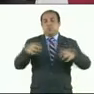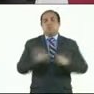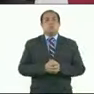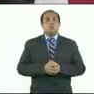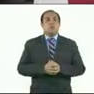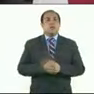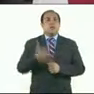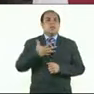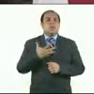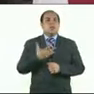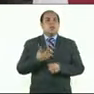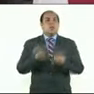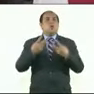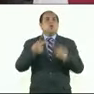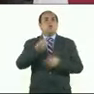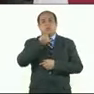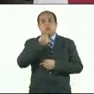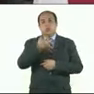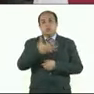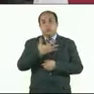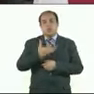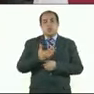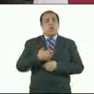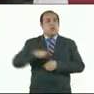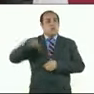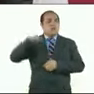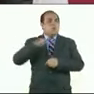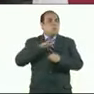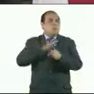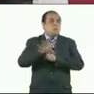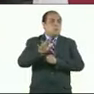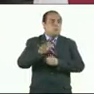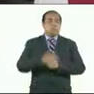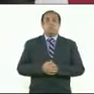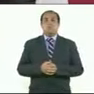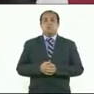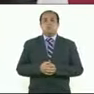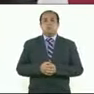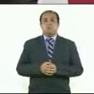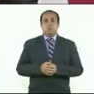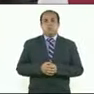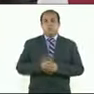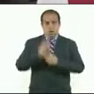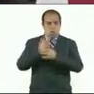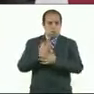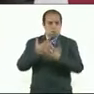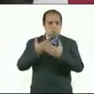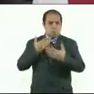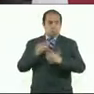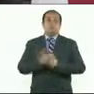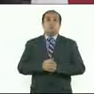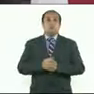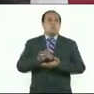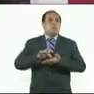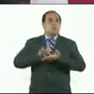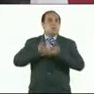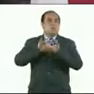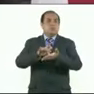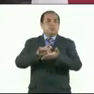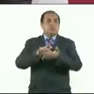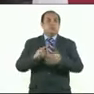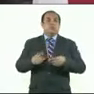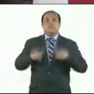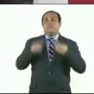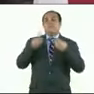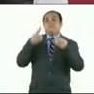de cuántos niños hay, de qué edades. Y como ya se señaló, los apoyos están siendo